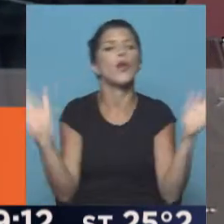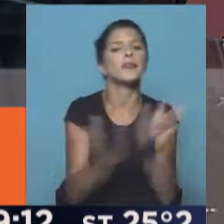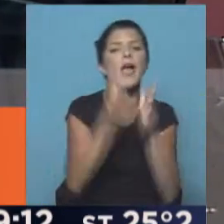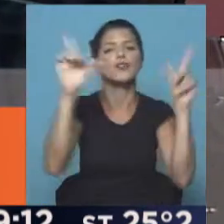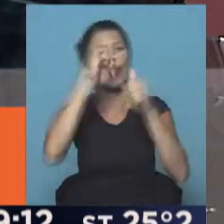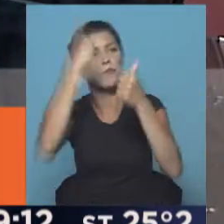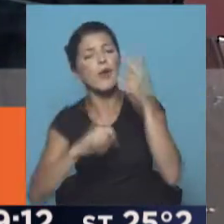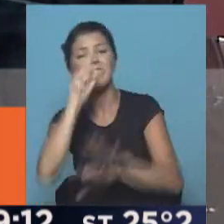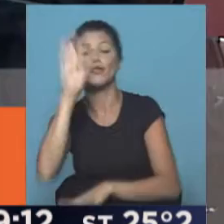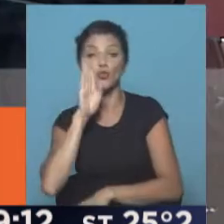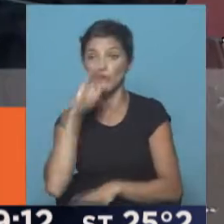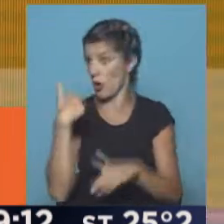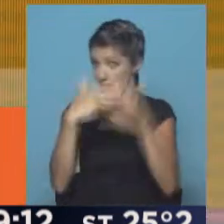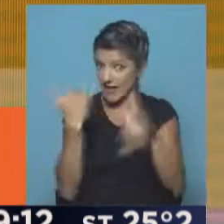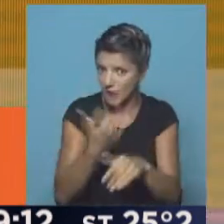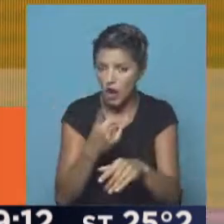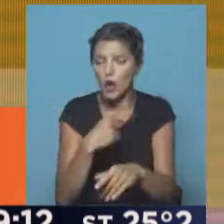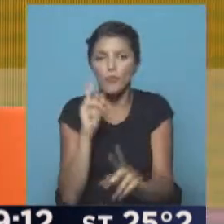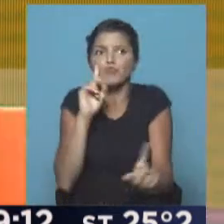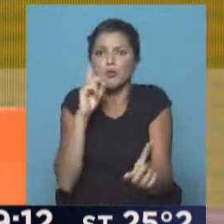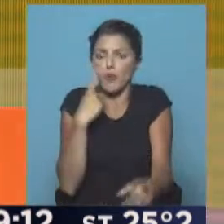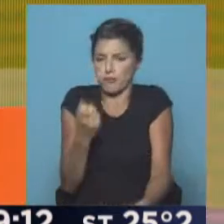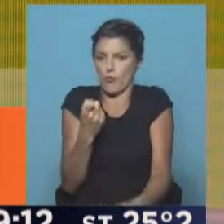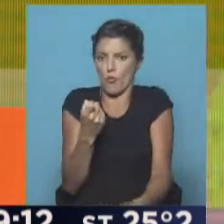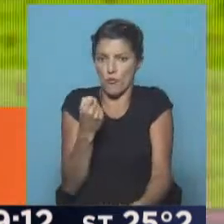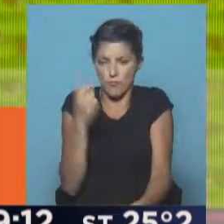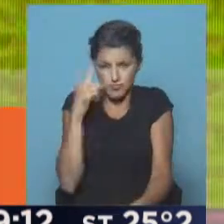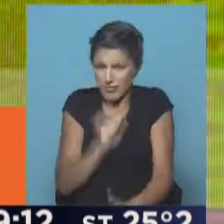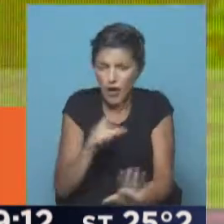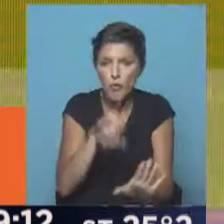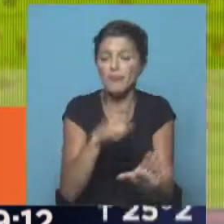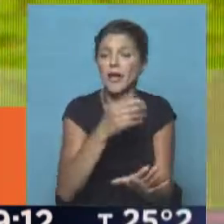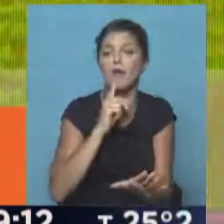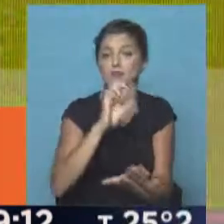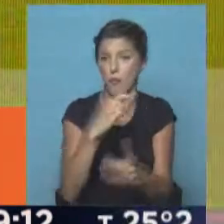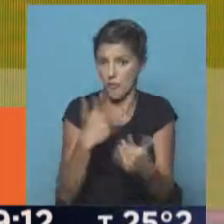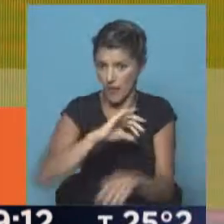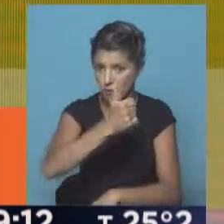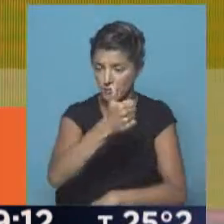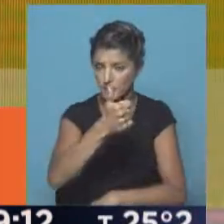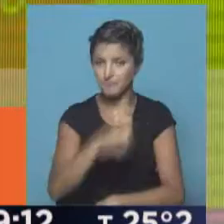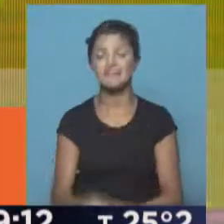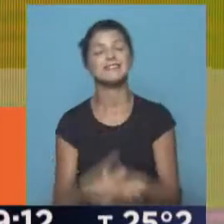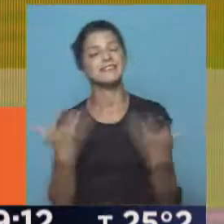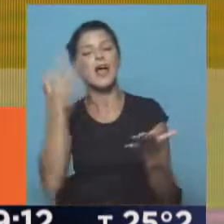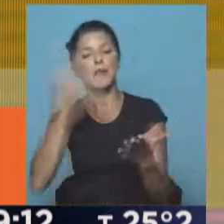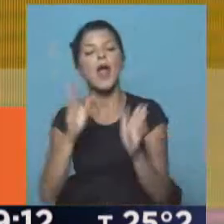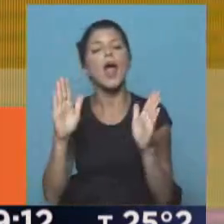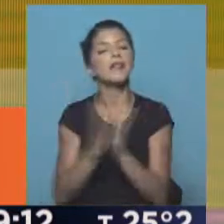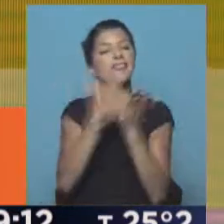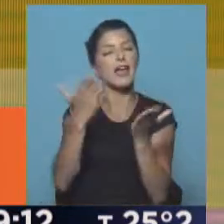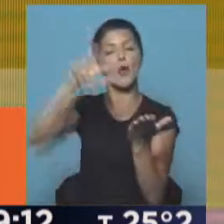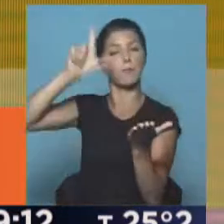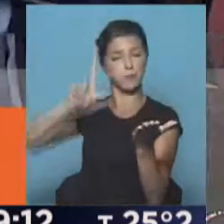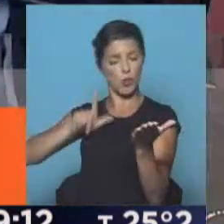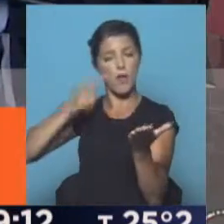triunfo de Trump? Bueno, creo que más bien hay que imputárselo a la lectura que hemos hecho de las encuestas, porque con el diario del lunes la